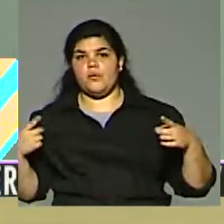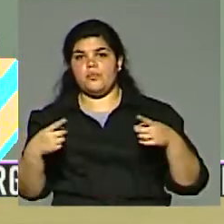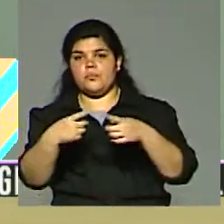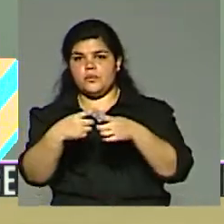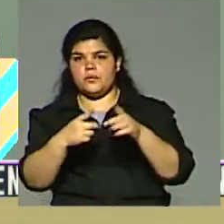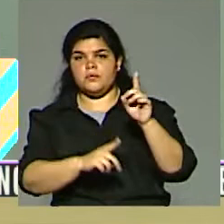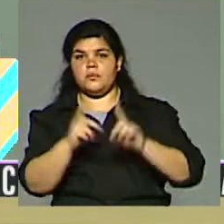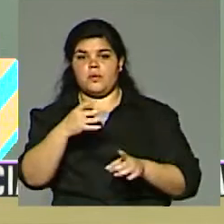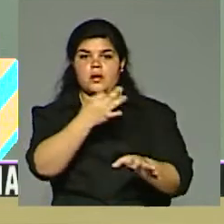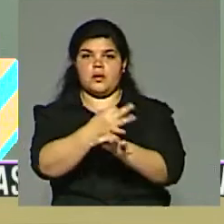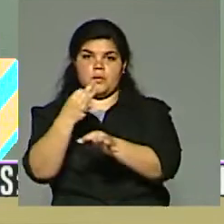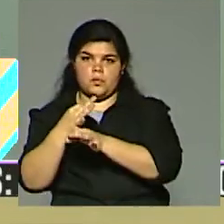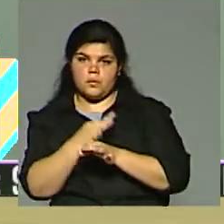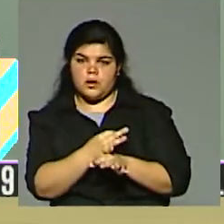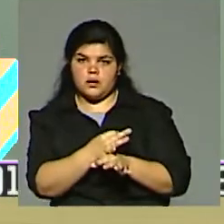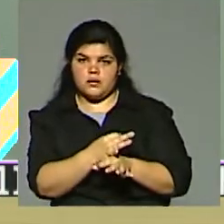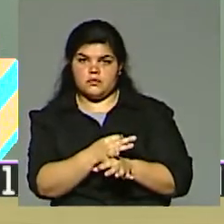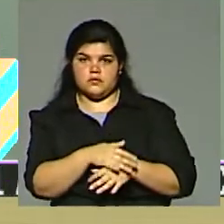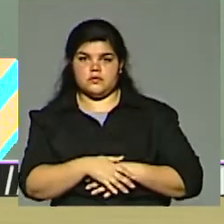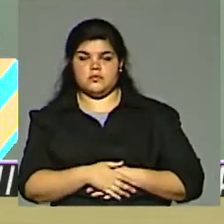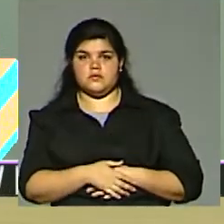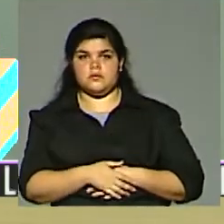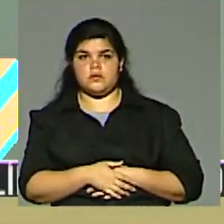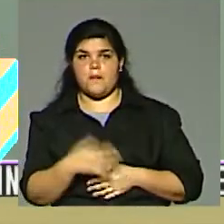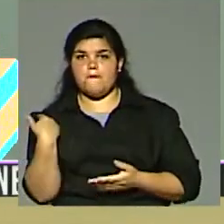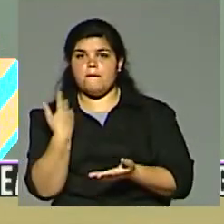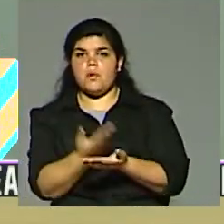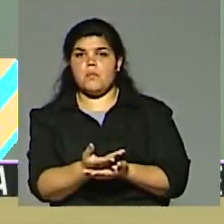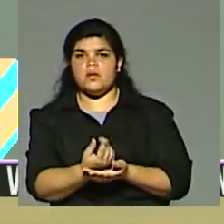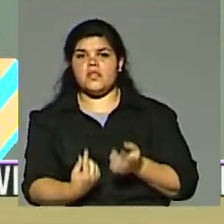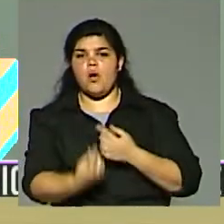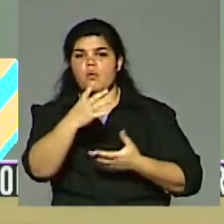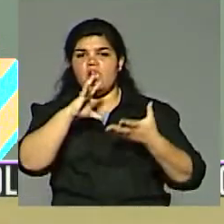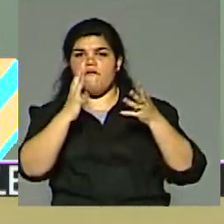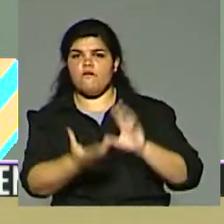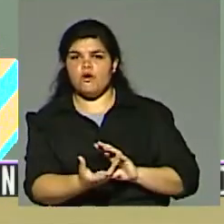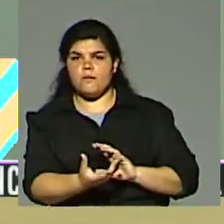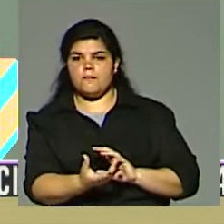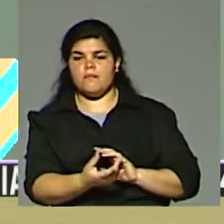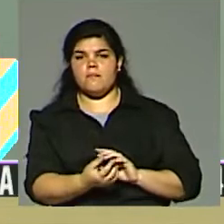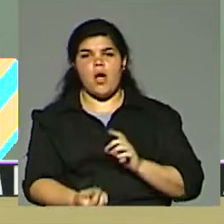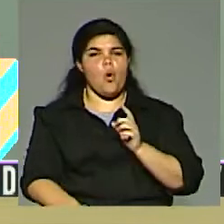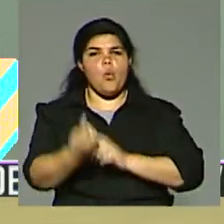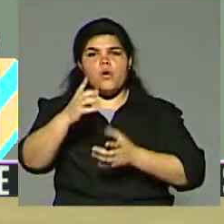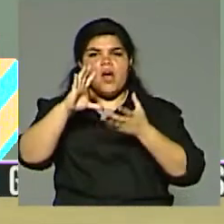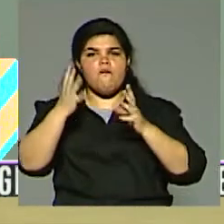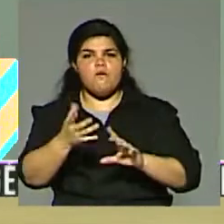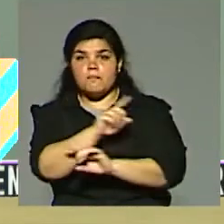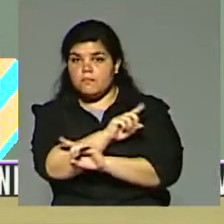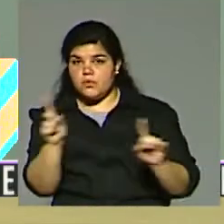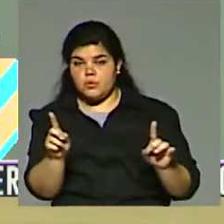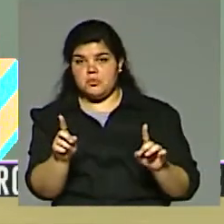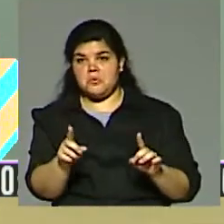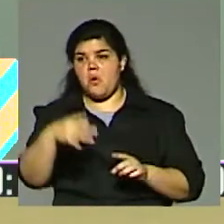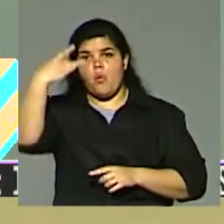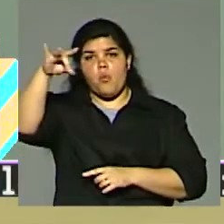nuestros colegios, es que no existe, digamos, una propuesta metodológica o un recurso que nosotros podamos decir con esto